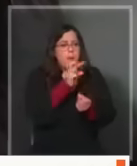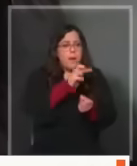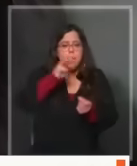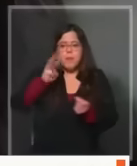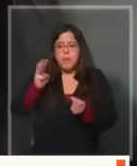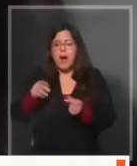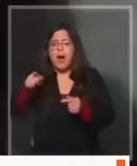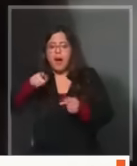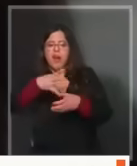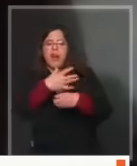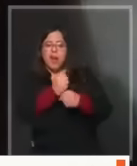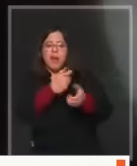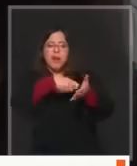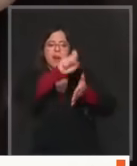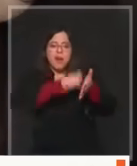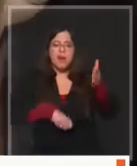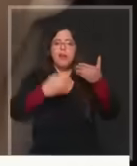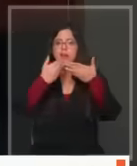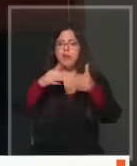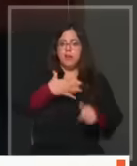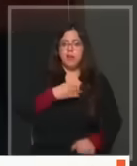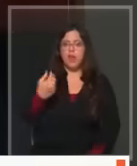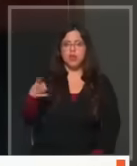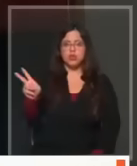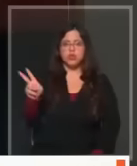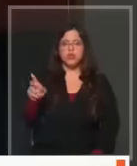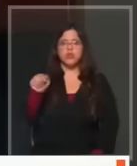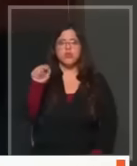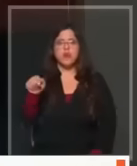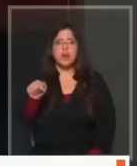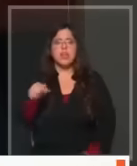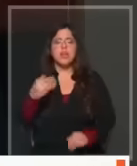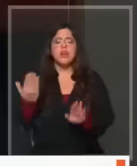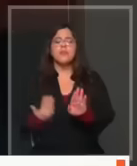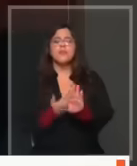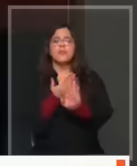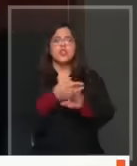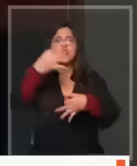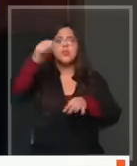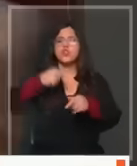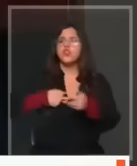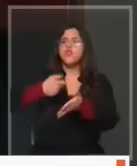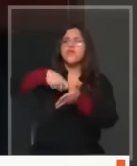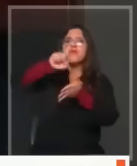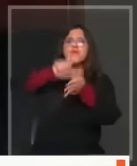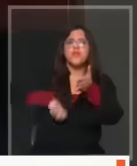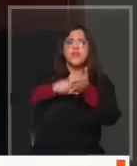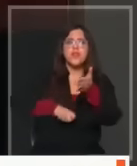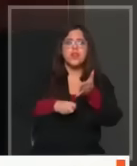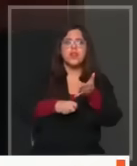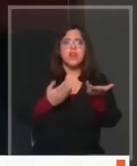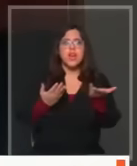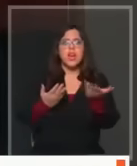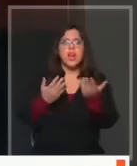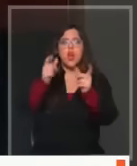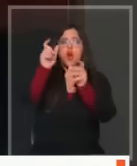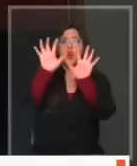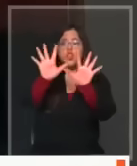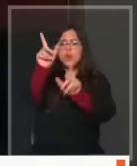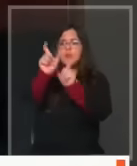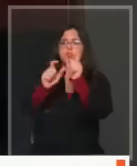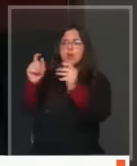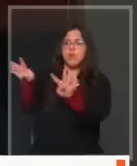presionados para firmar la libertad de sus hijos están respaldando es con documento en el cual yo tuve que firmar bajo 10 personas mi hijo 16